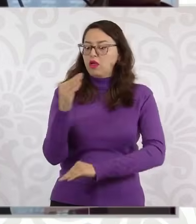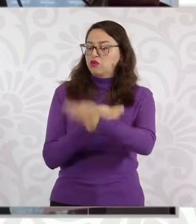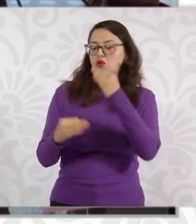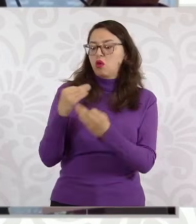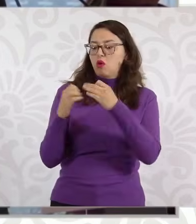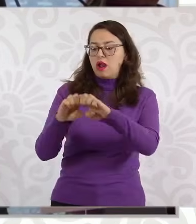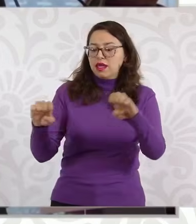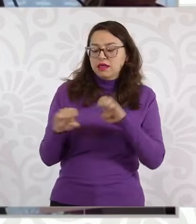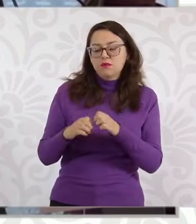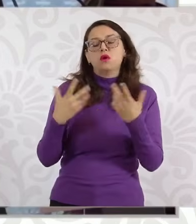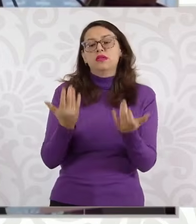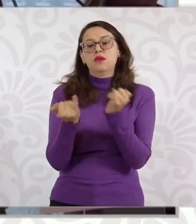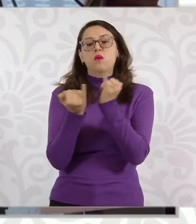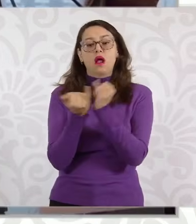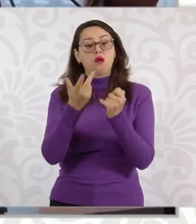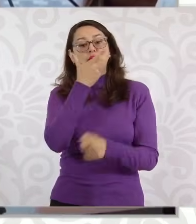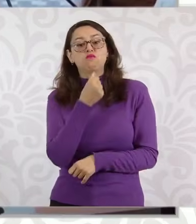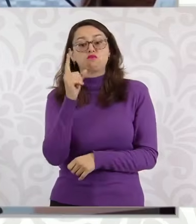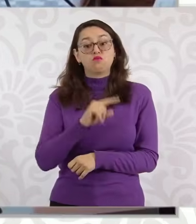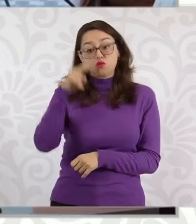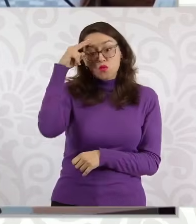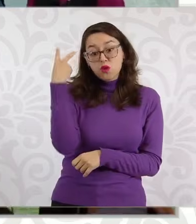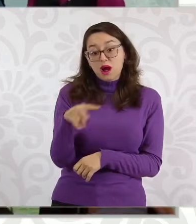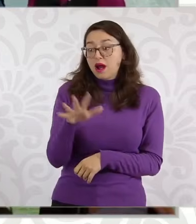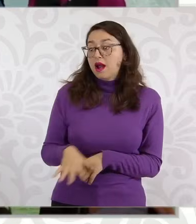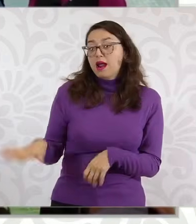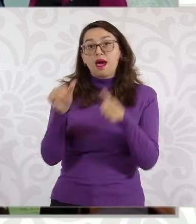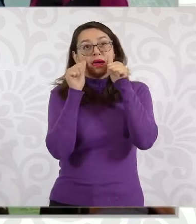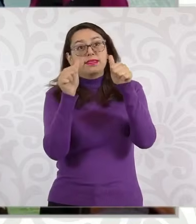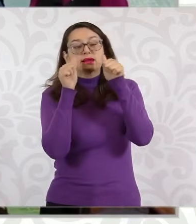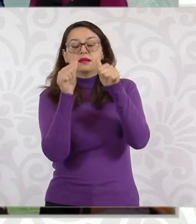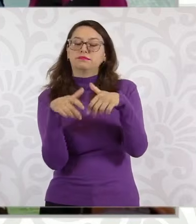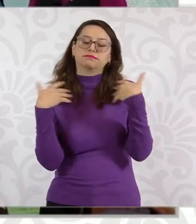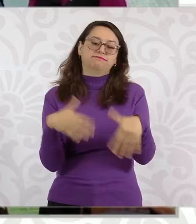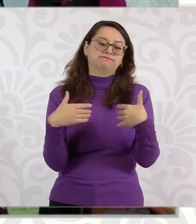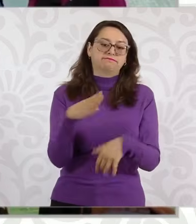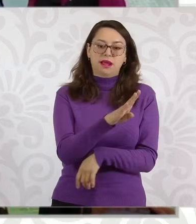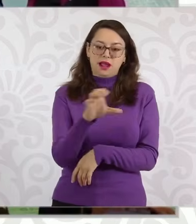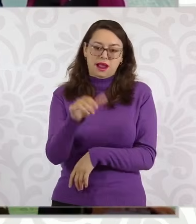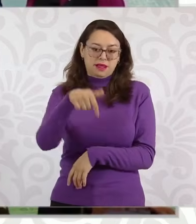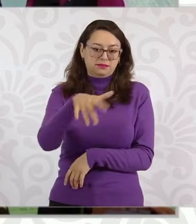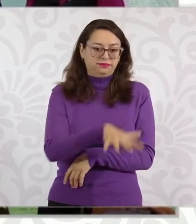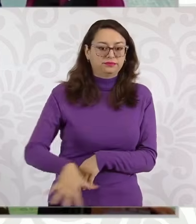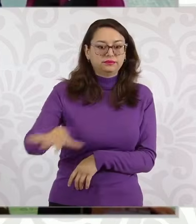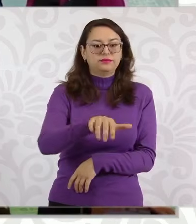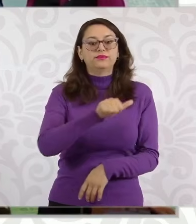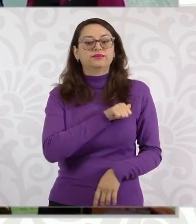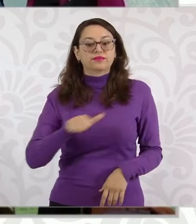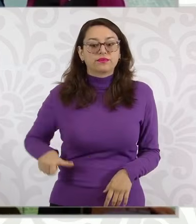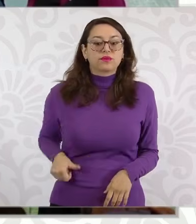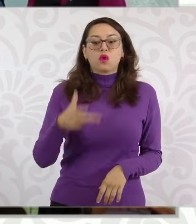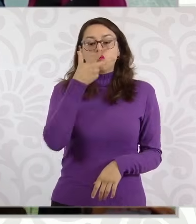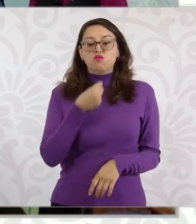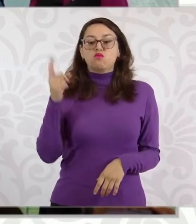esta conferencia mañanera, especialmente a las y los bajacalifornianos, alcaldesas, alcaldes,